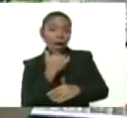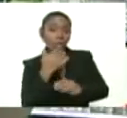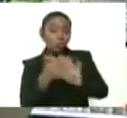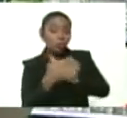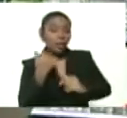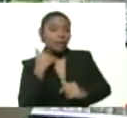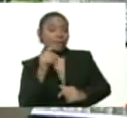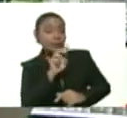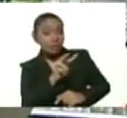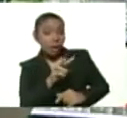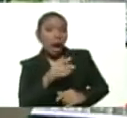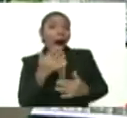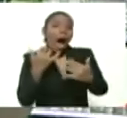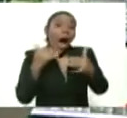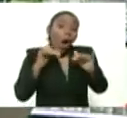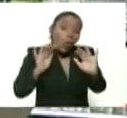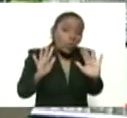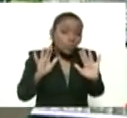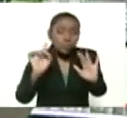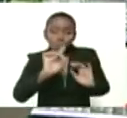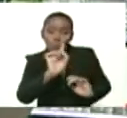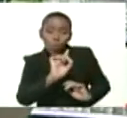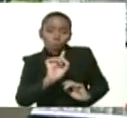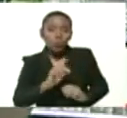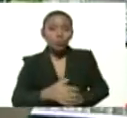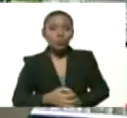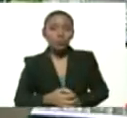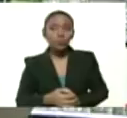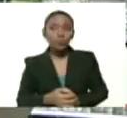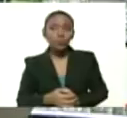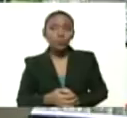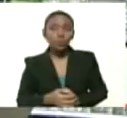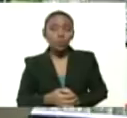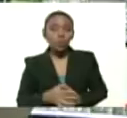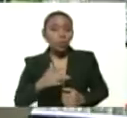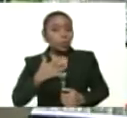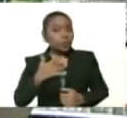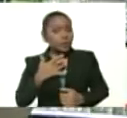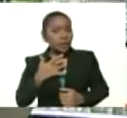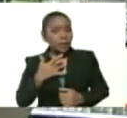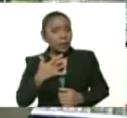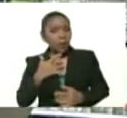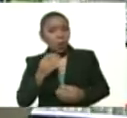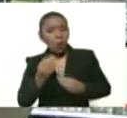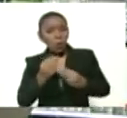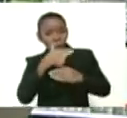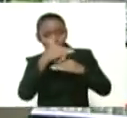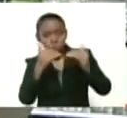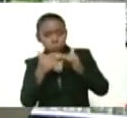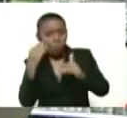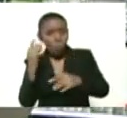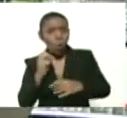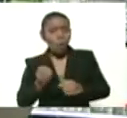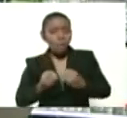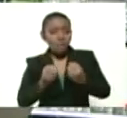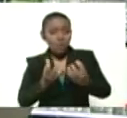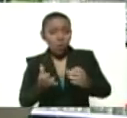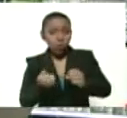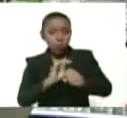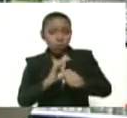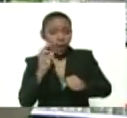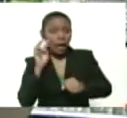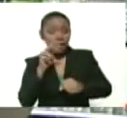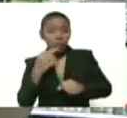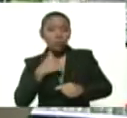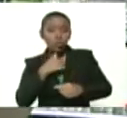síntoma de gripe, aun cuando no sea unos síntomas sugestivos de infección por COVID-19.